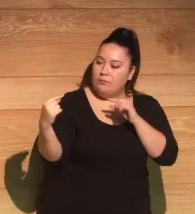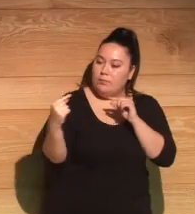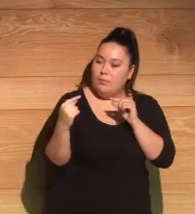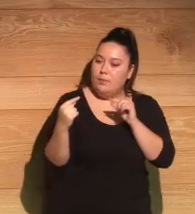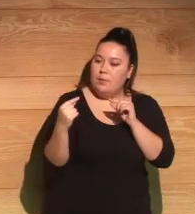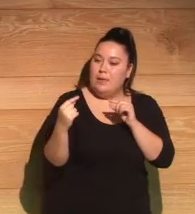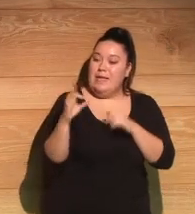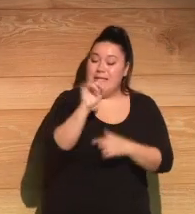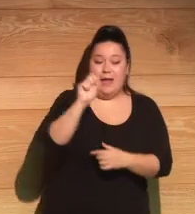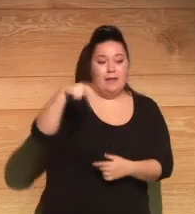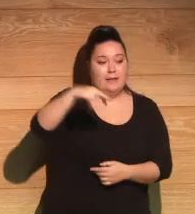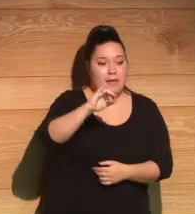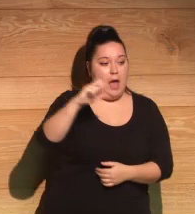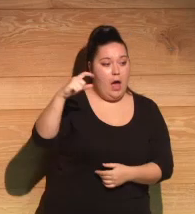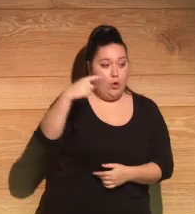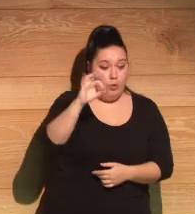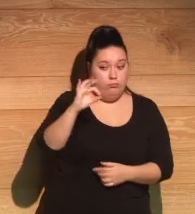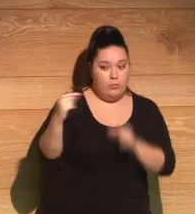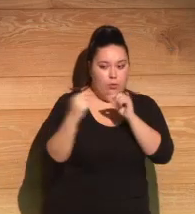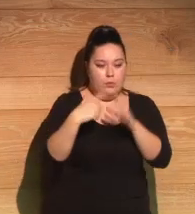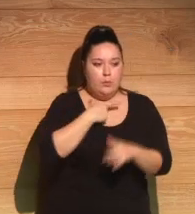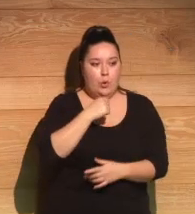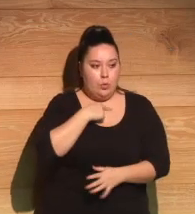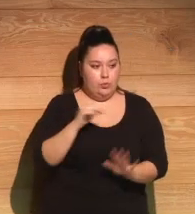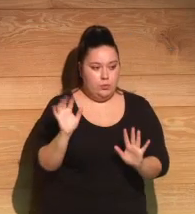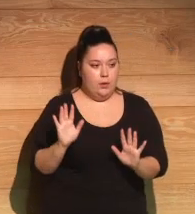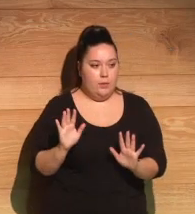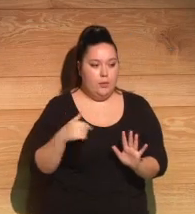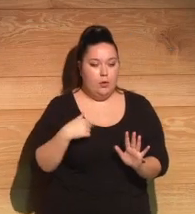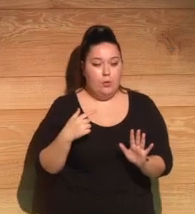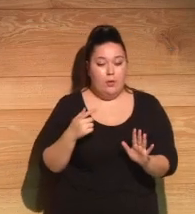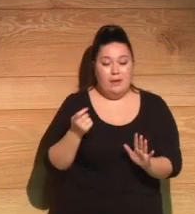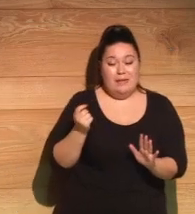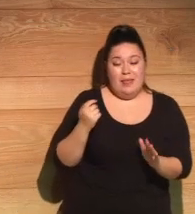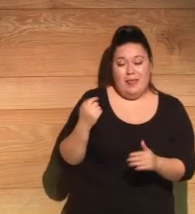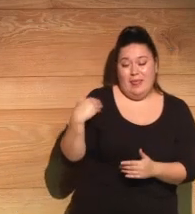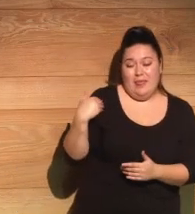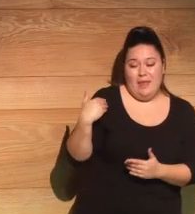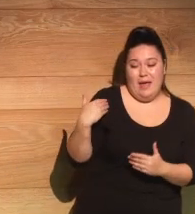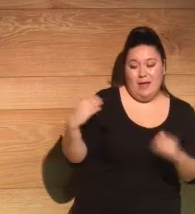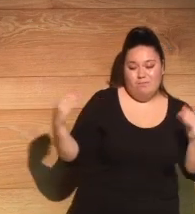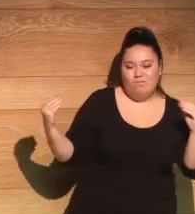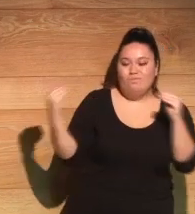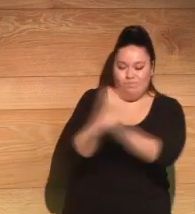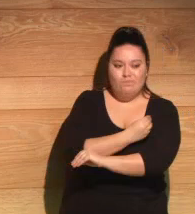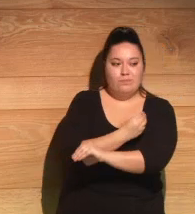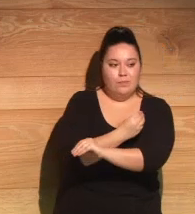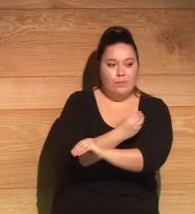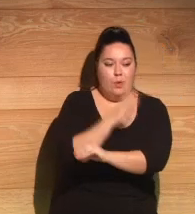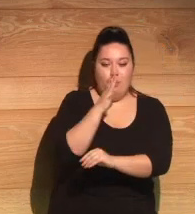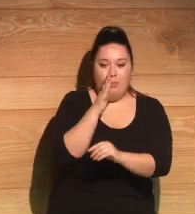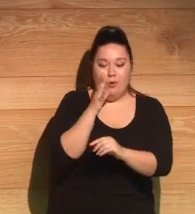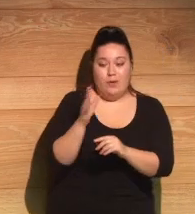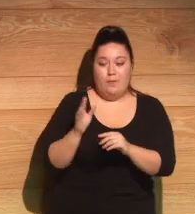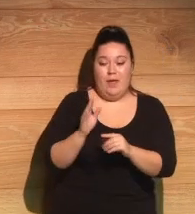Santiago Albarrico porque es interesante, pero la verdad es que últimamente no he estado muy de acuerdo con él en los análisis que ha hecho de la pandemia, precisamente por eso,